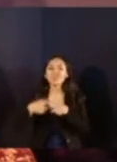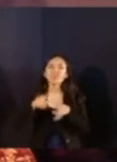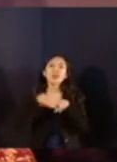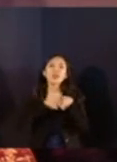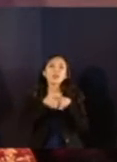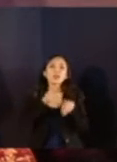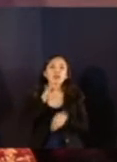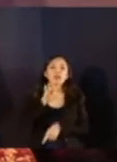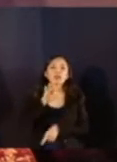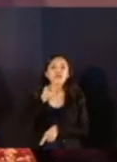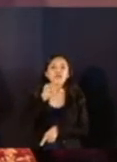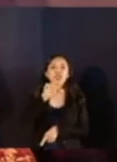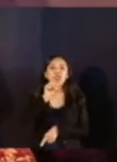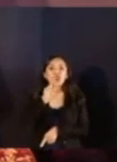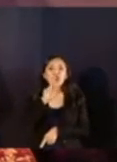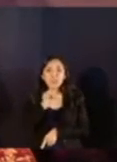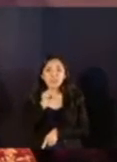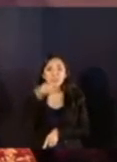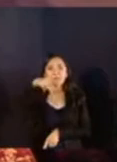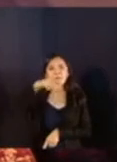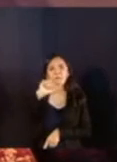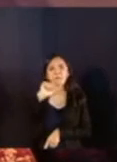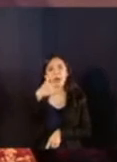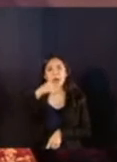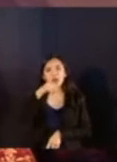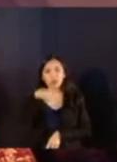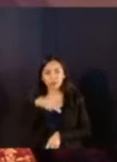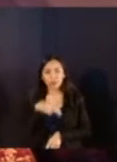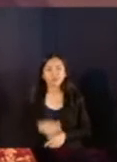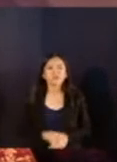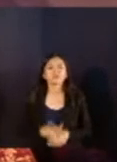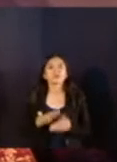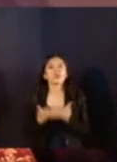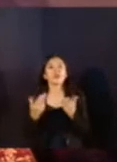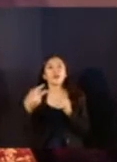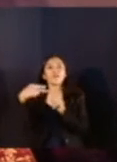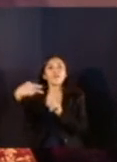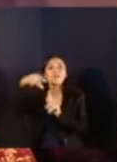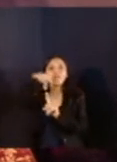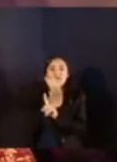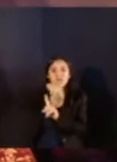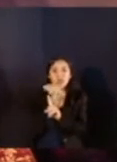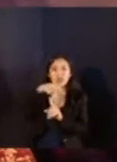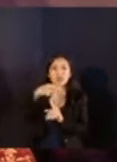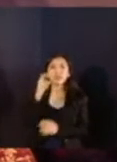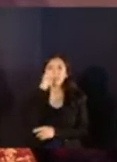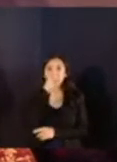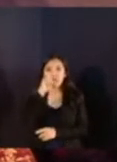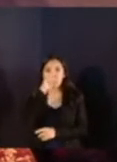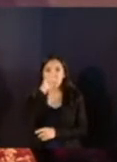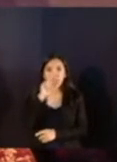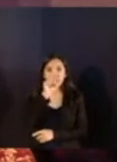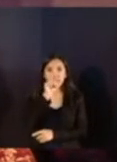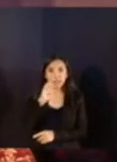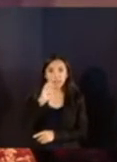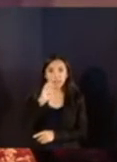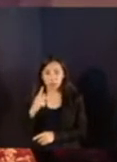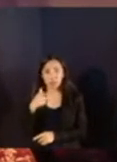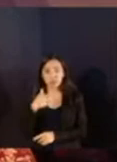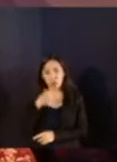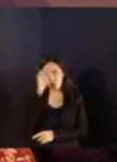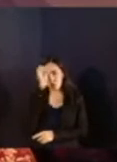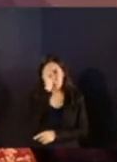Magón. En cuanto al enfoque de la pedagogía de la Secretaría de Educación Pública, haría el comentario